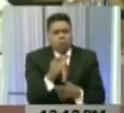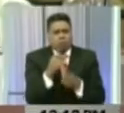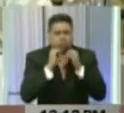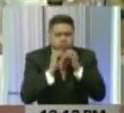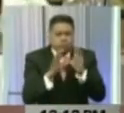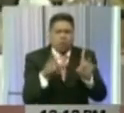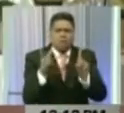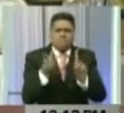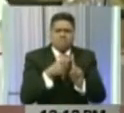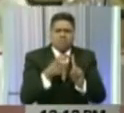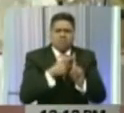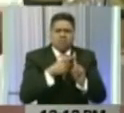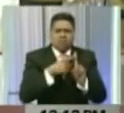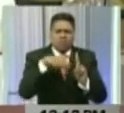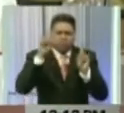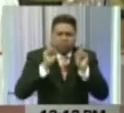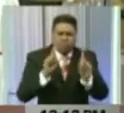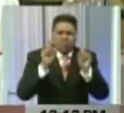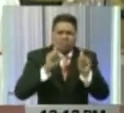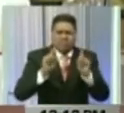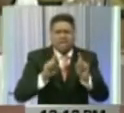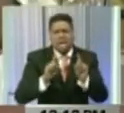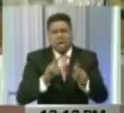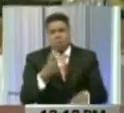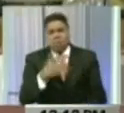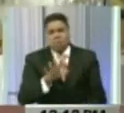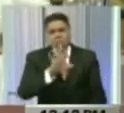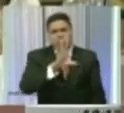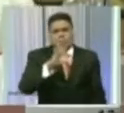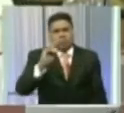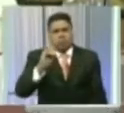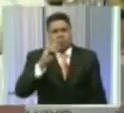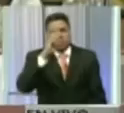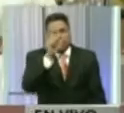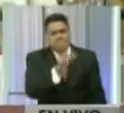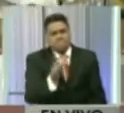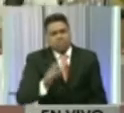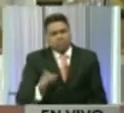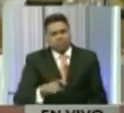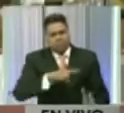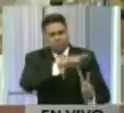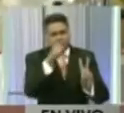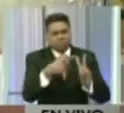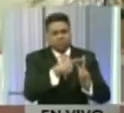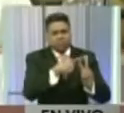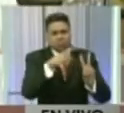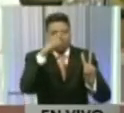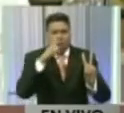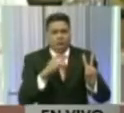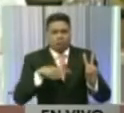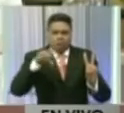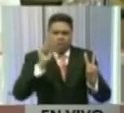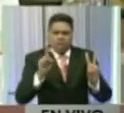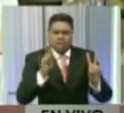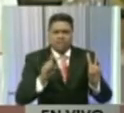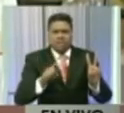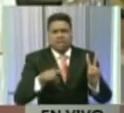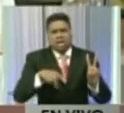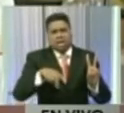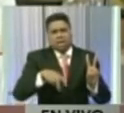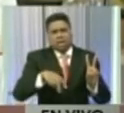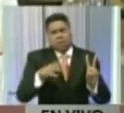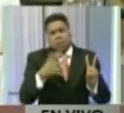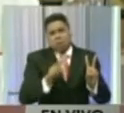alfabetización logró alfabetizar 50.000 personas. Y en los dos segundos años, alfabetizamos 1.5 millones en los mismos dos